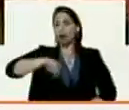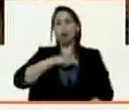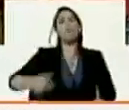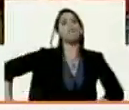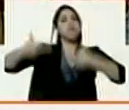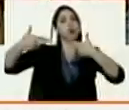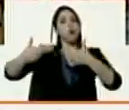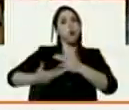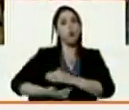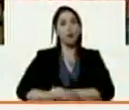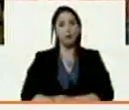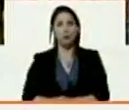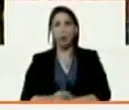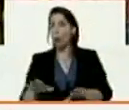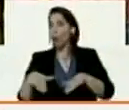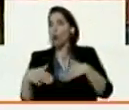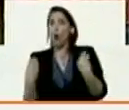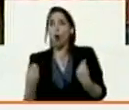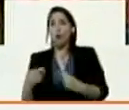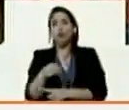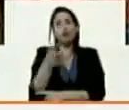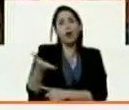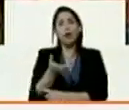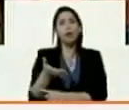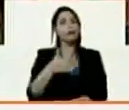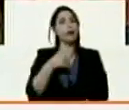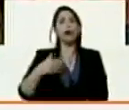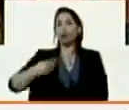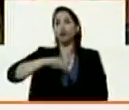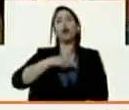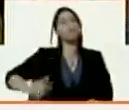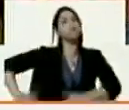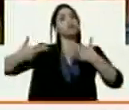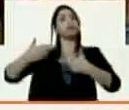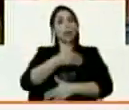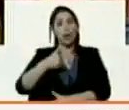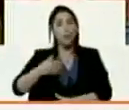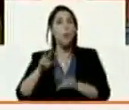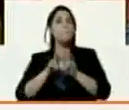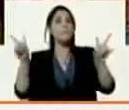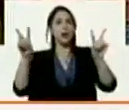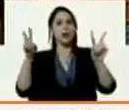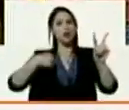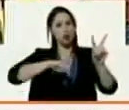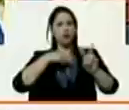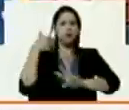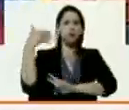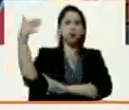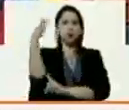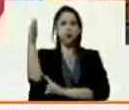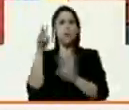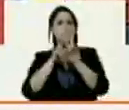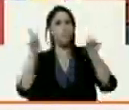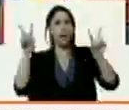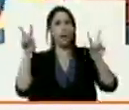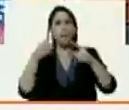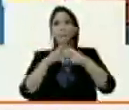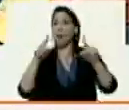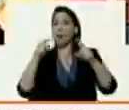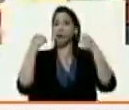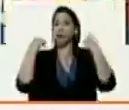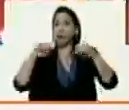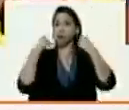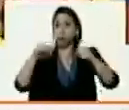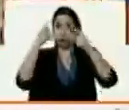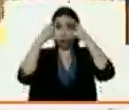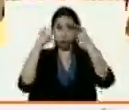queremos. Como ustedes quieran, nosotros queremos. Queremos la paz. Levantemos la bandera de la paz. Pero preparémonos